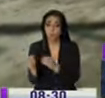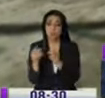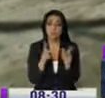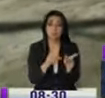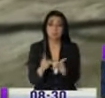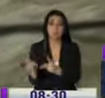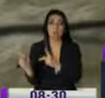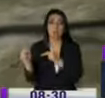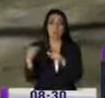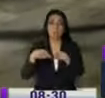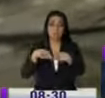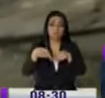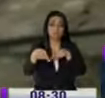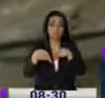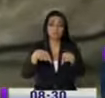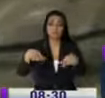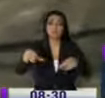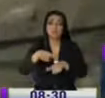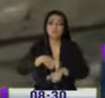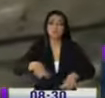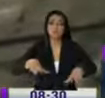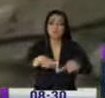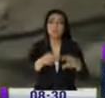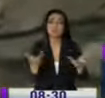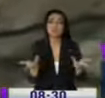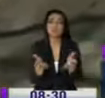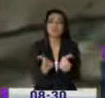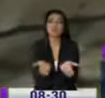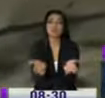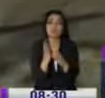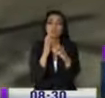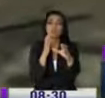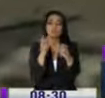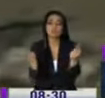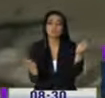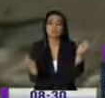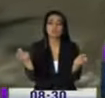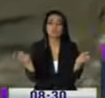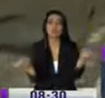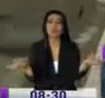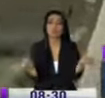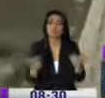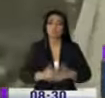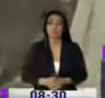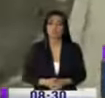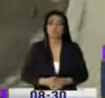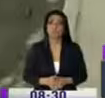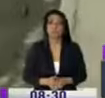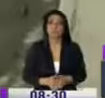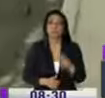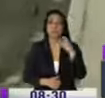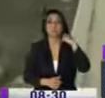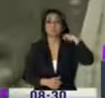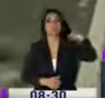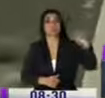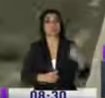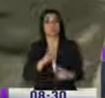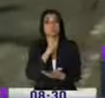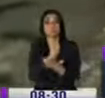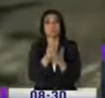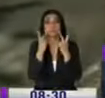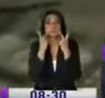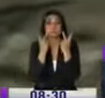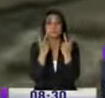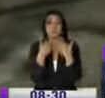tomado en cuenta cómo van a hacer el transporte del material esto. como nosotros podemos ver en imágenes,